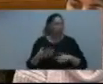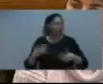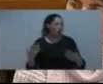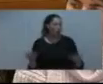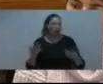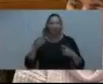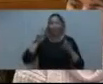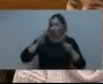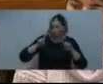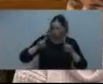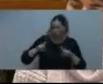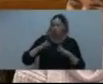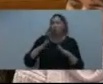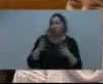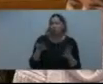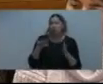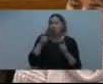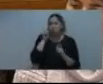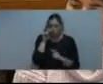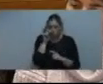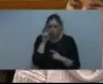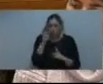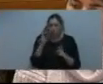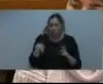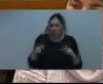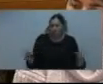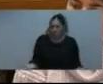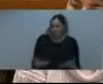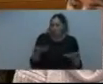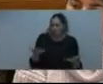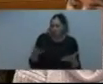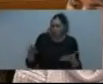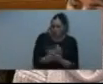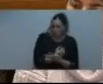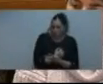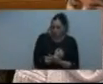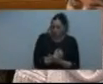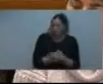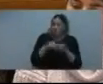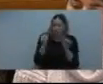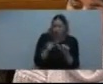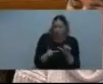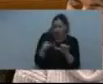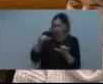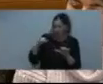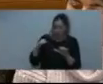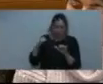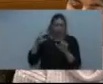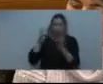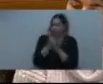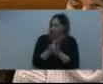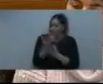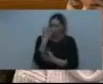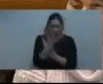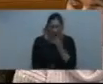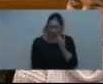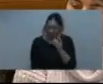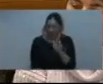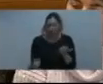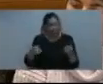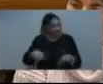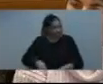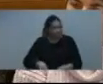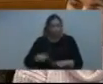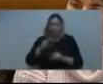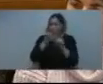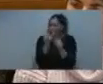la educación y, por supuesto, el turismo y la promoción de los mismos. Si seguimos con el modelo anterior, vamos abocados al fracaso. Cambien el modelo. Yo sé que no